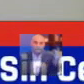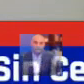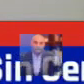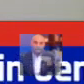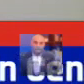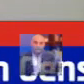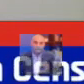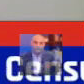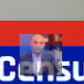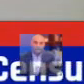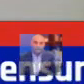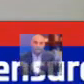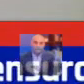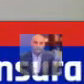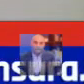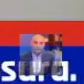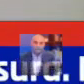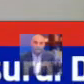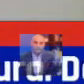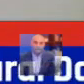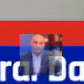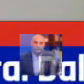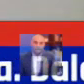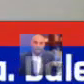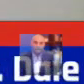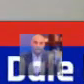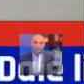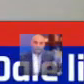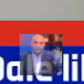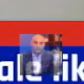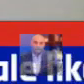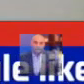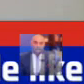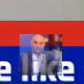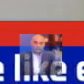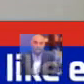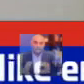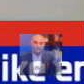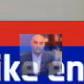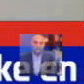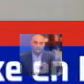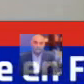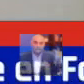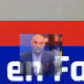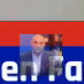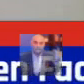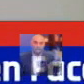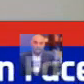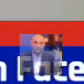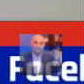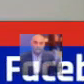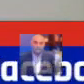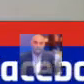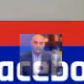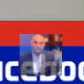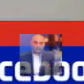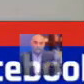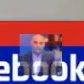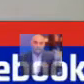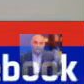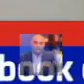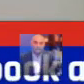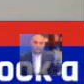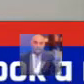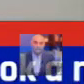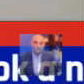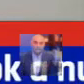en desacuerdo, porque no lo es ni remotamente. Sí ha sido injuriado Hidalgo, ha sido injuriado Benito Juárez,